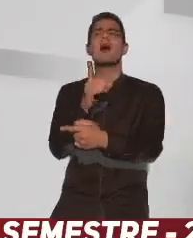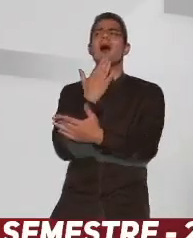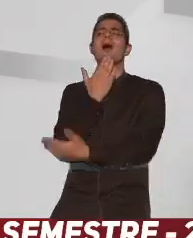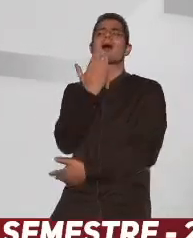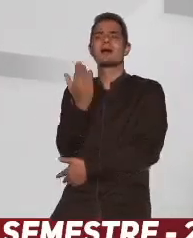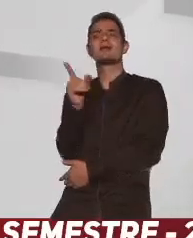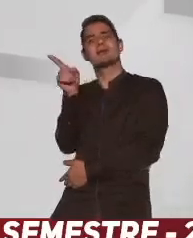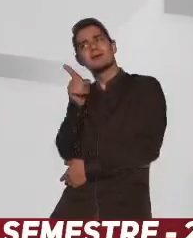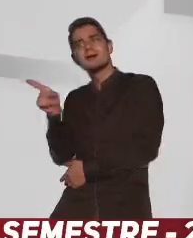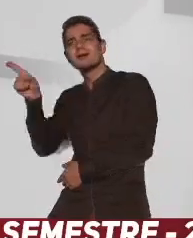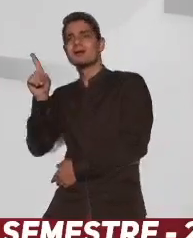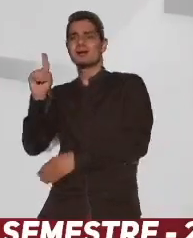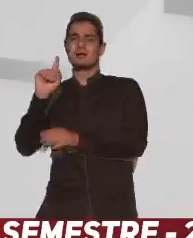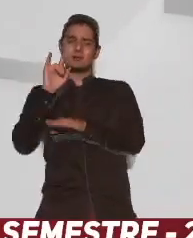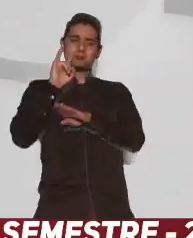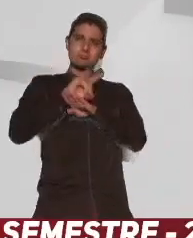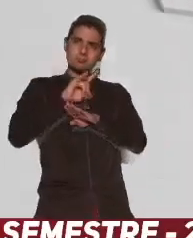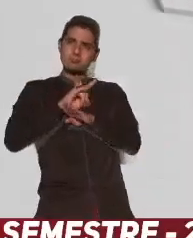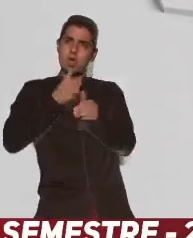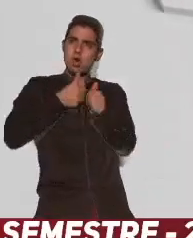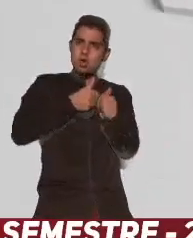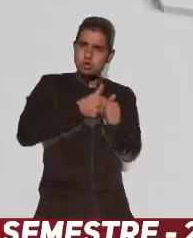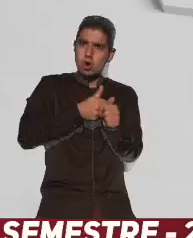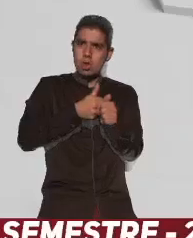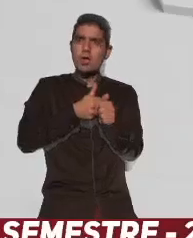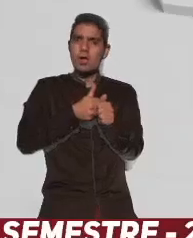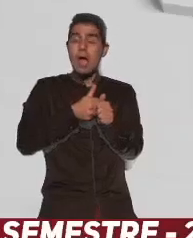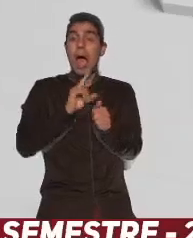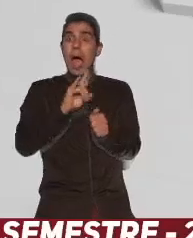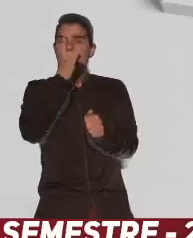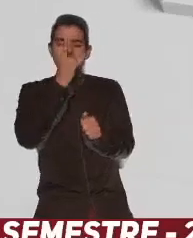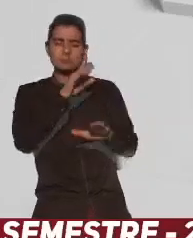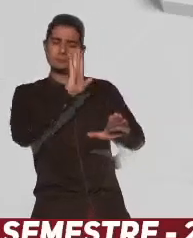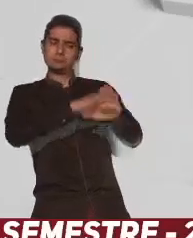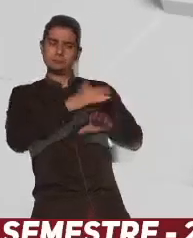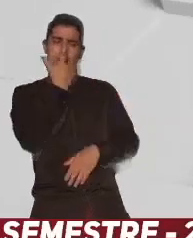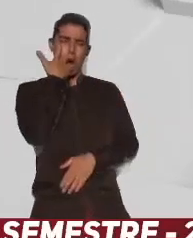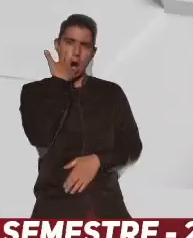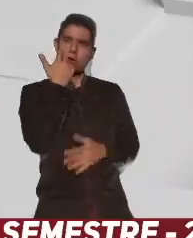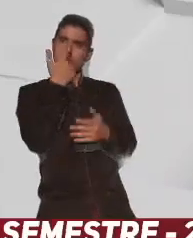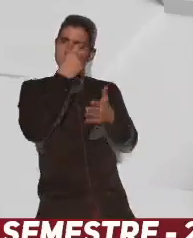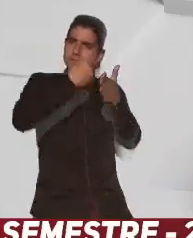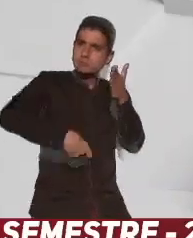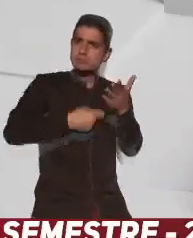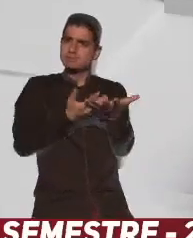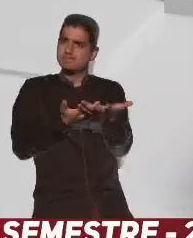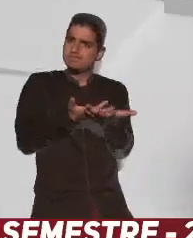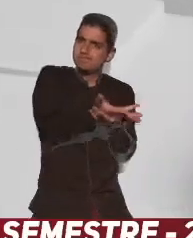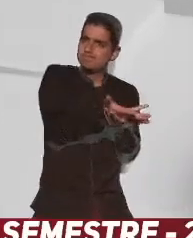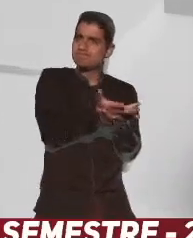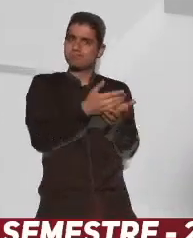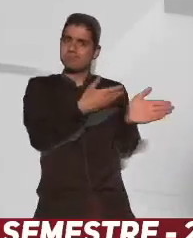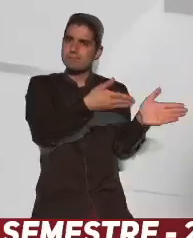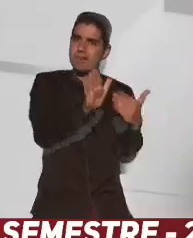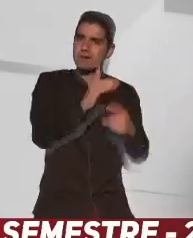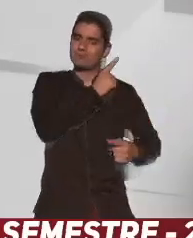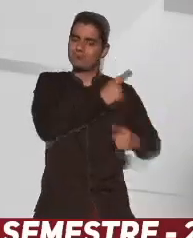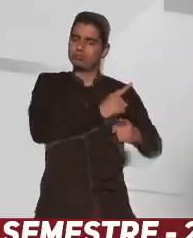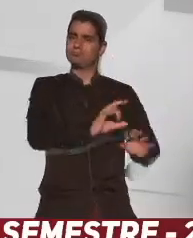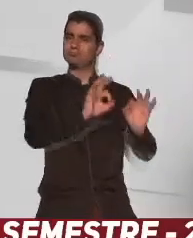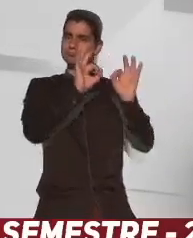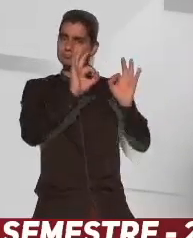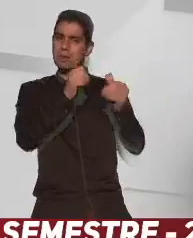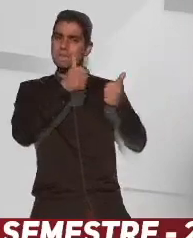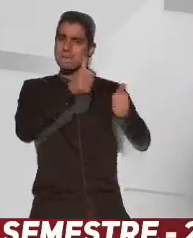subunidades ejecutoras, generando alarmas tempranas para la toma de decisiones, cumplimiento del planeamiento realizado a través de reuniones con